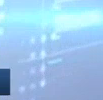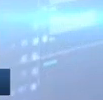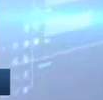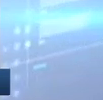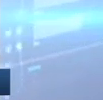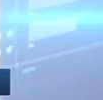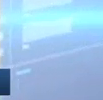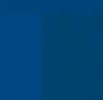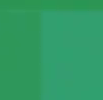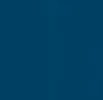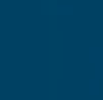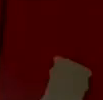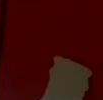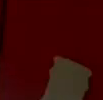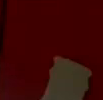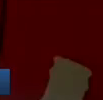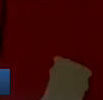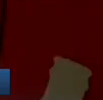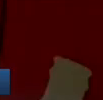el caso.